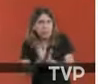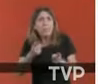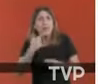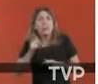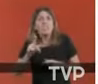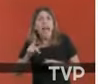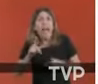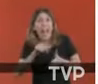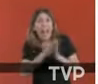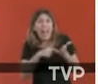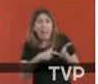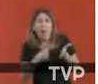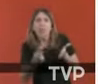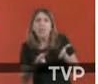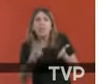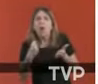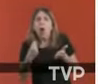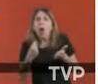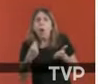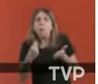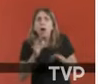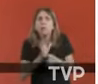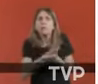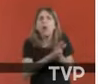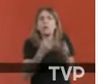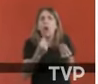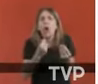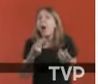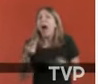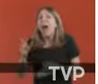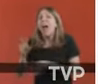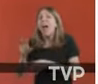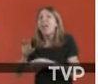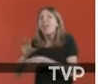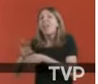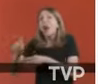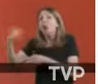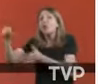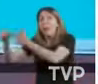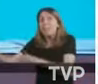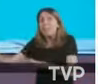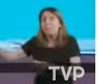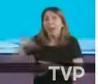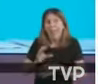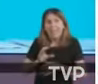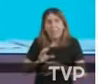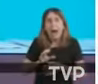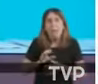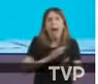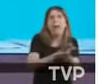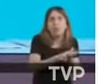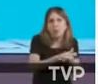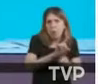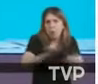dice que para paliar el déficit no se puede contraer deuda externa. No se puede contraer deuda externa. Bueno, el